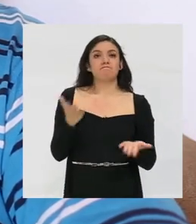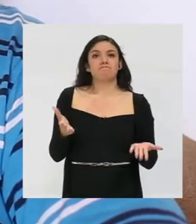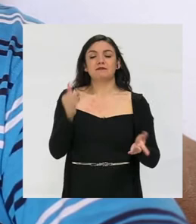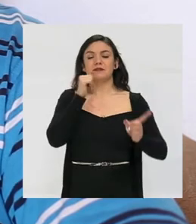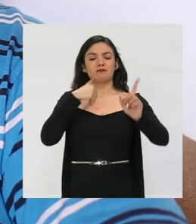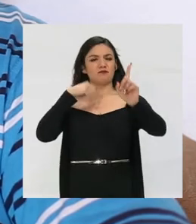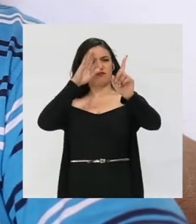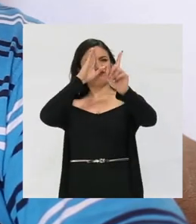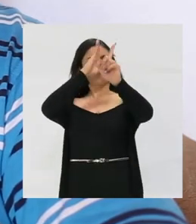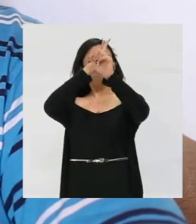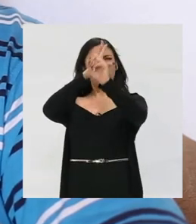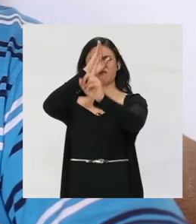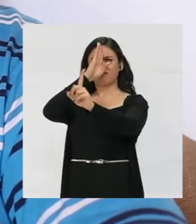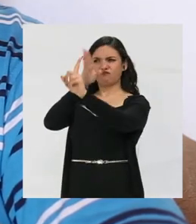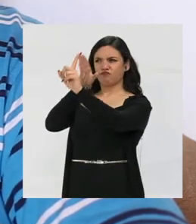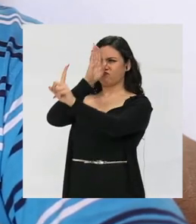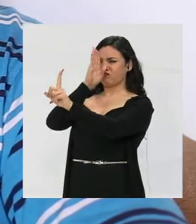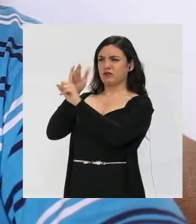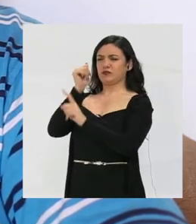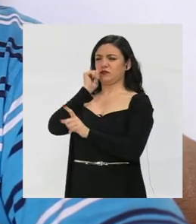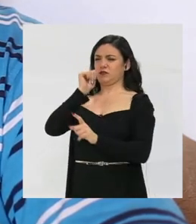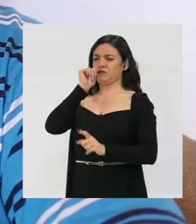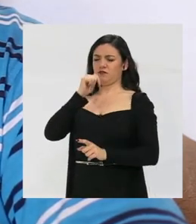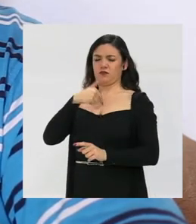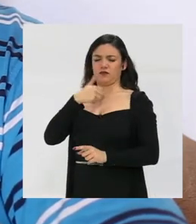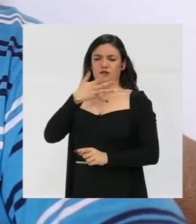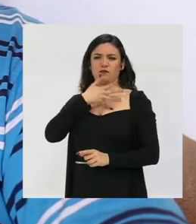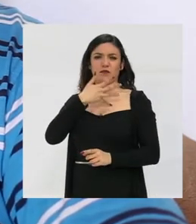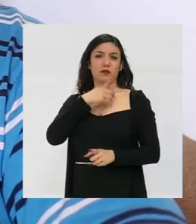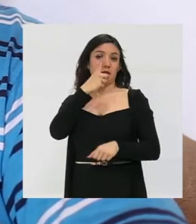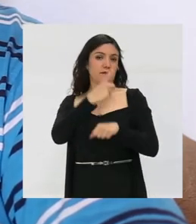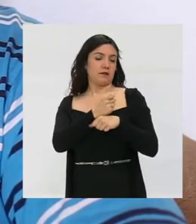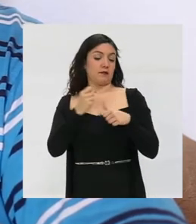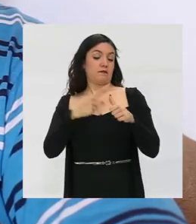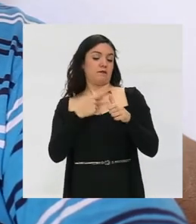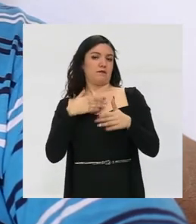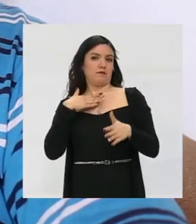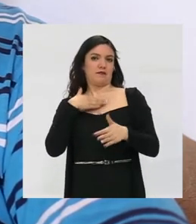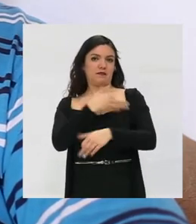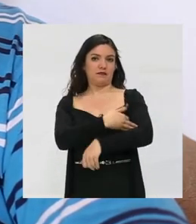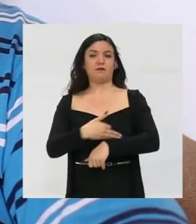Yo siempre, en mis metas y en mis propósitos siempre era mi familia.